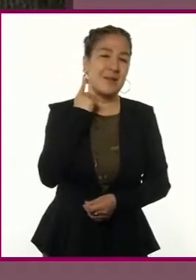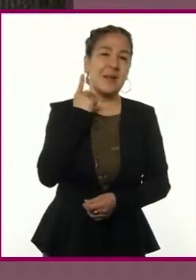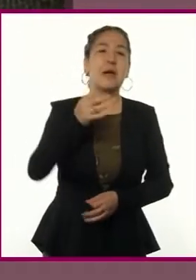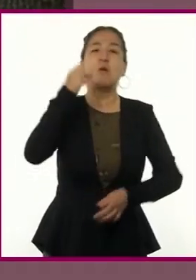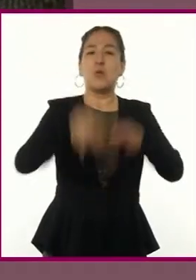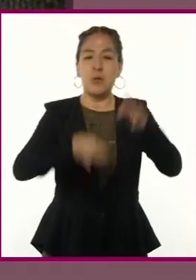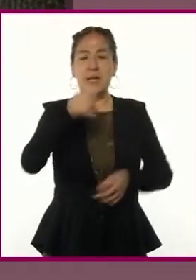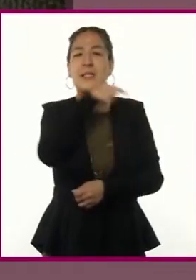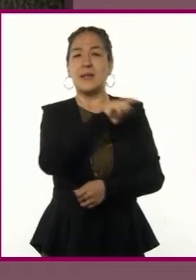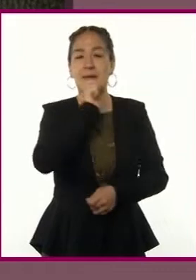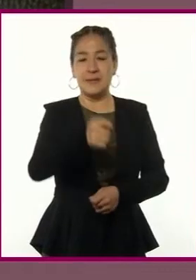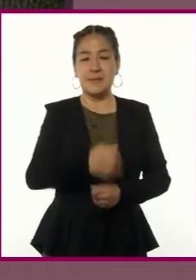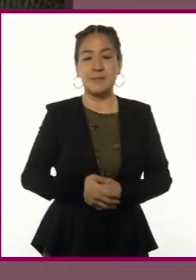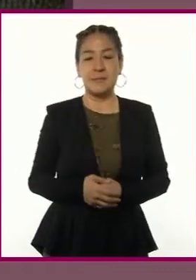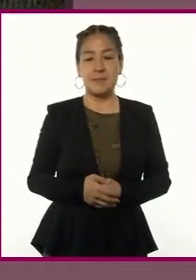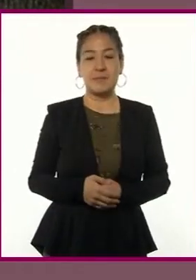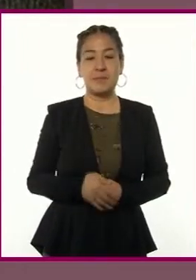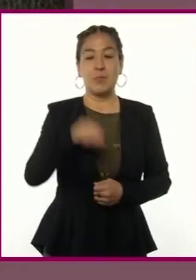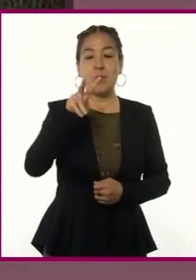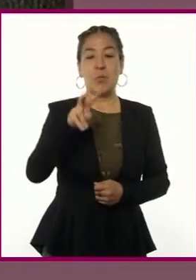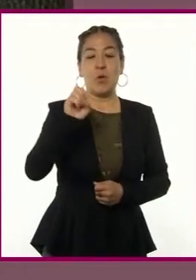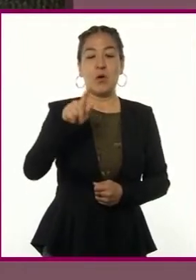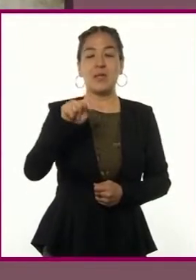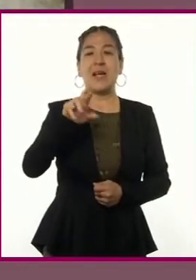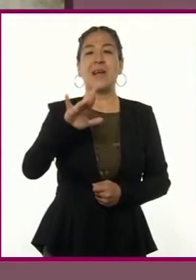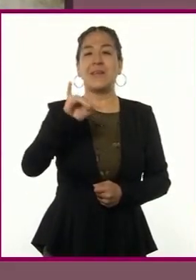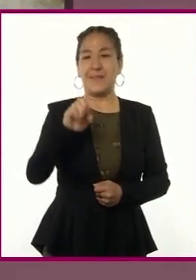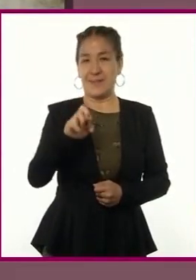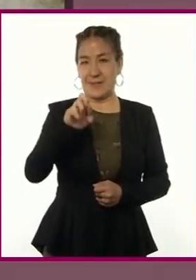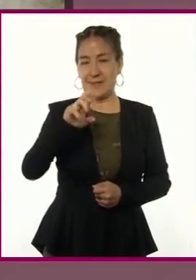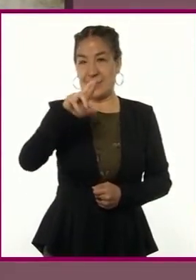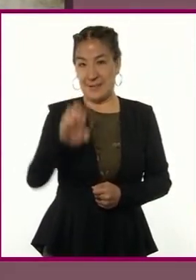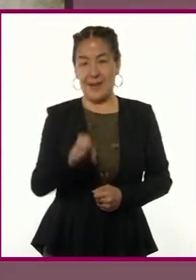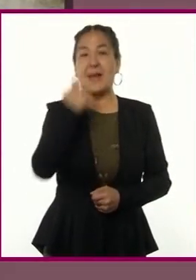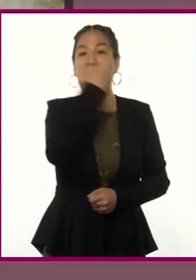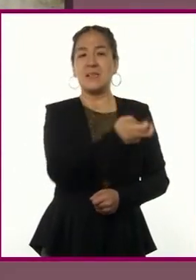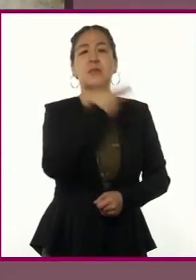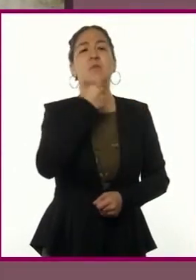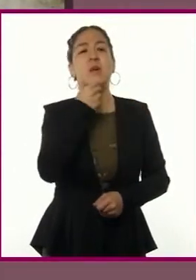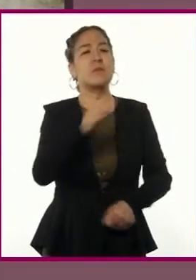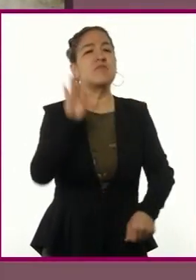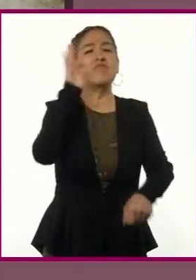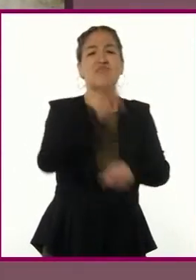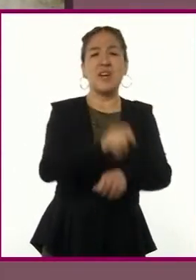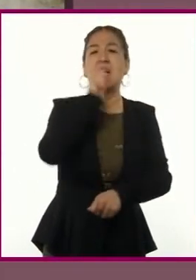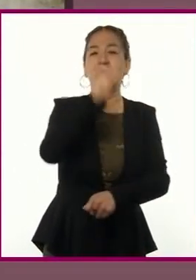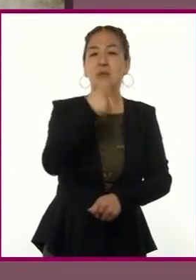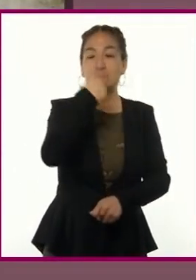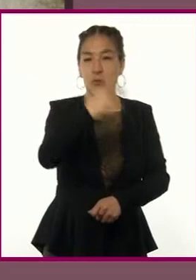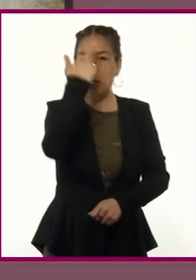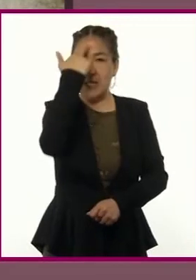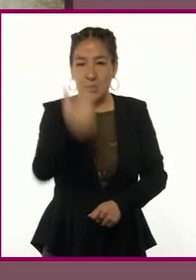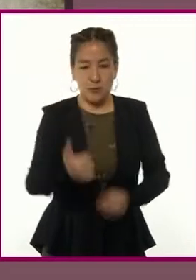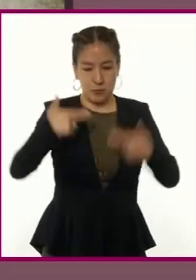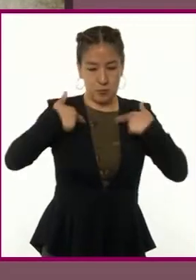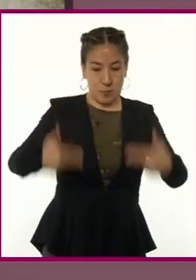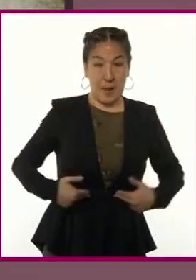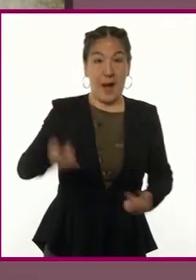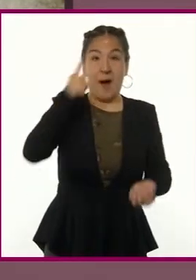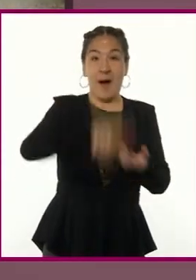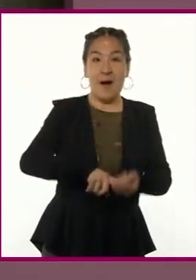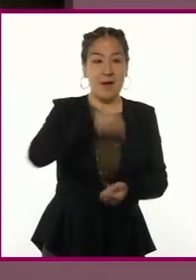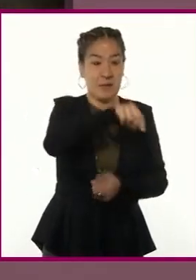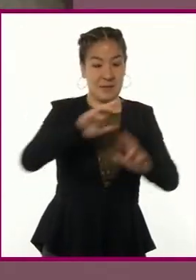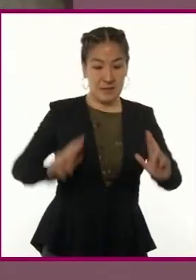Arouet, quien firmaba bajo el seudónimo de Voltaire, defendía el poder de la razón humana y de la ciencia sobre la